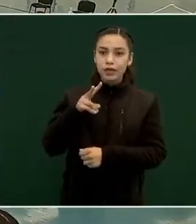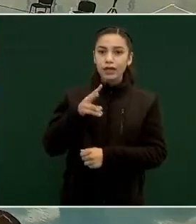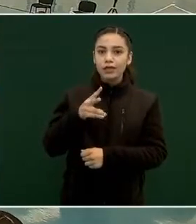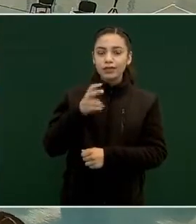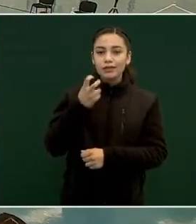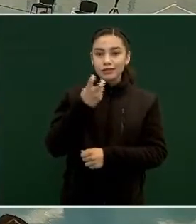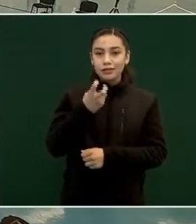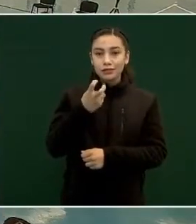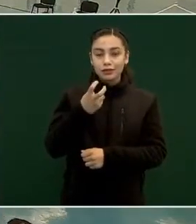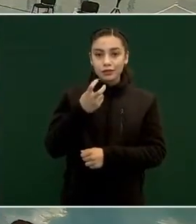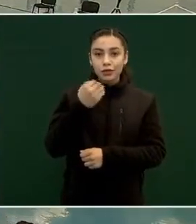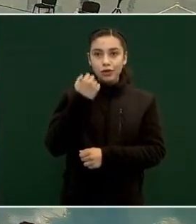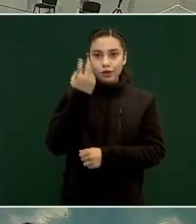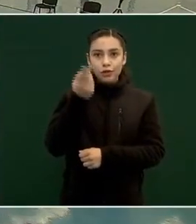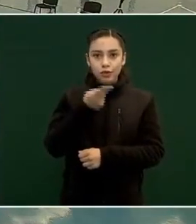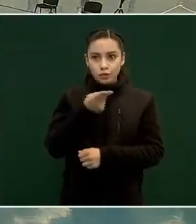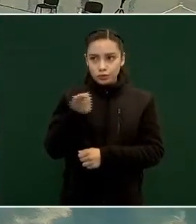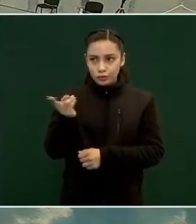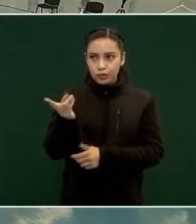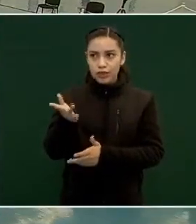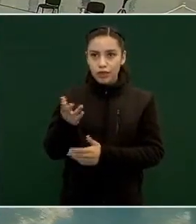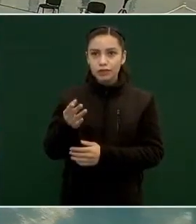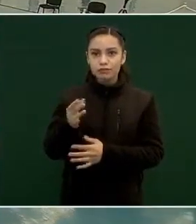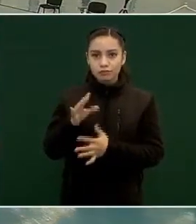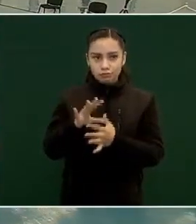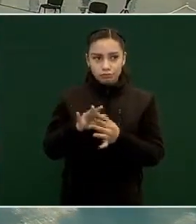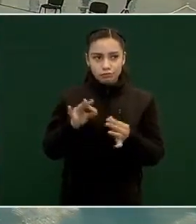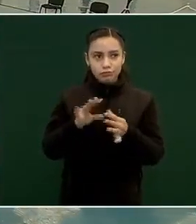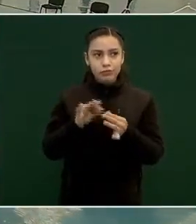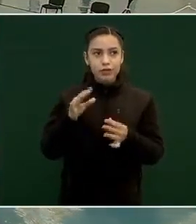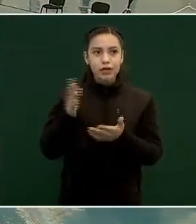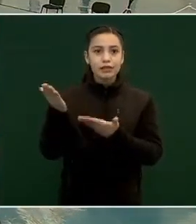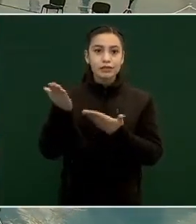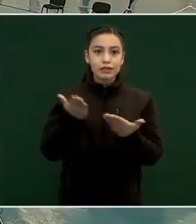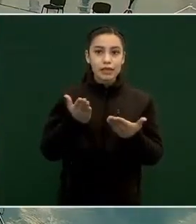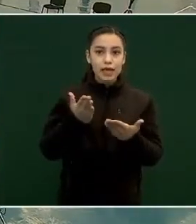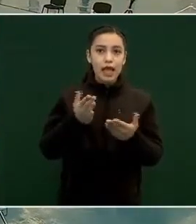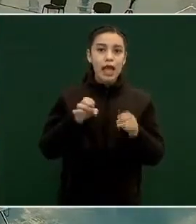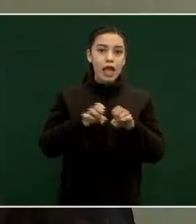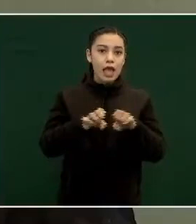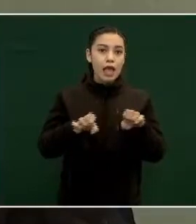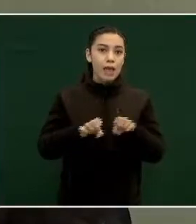hablaran, de la llegada de un equipo especial.